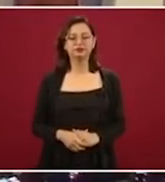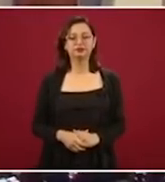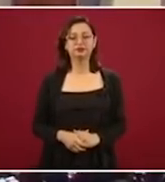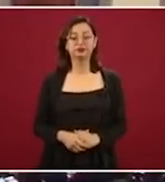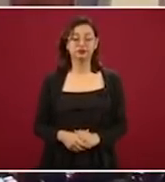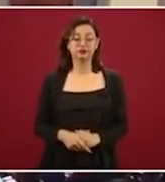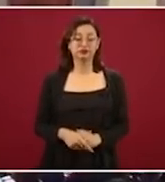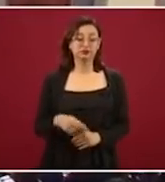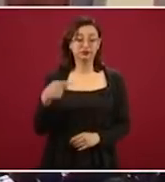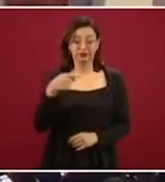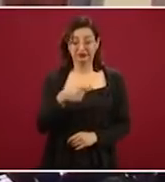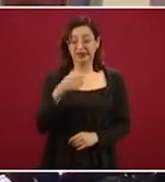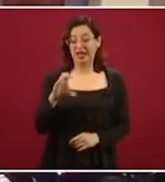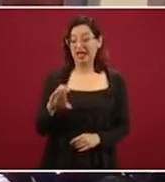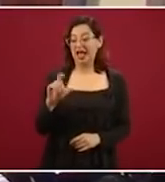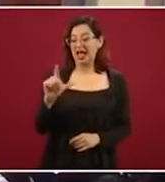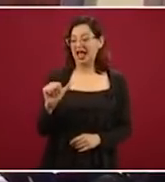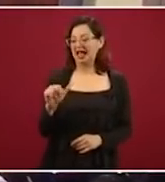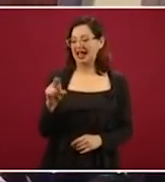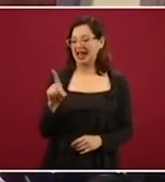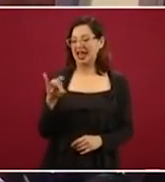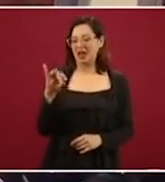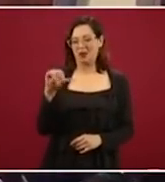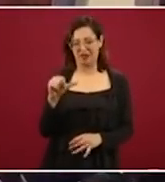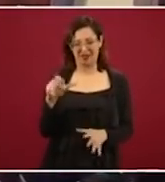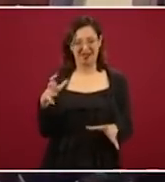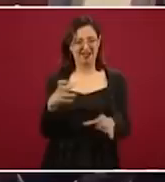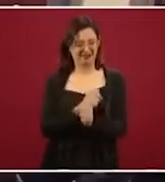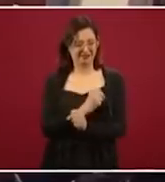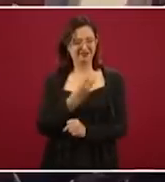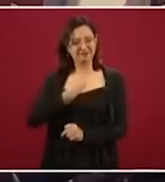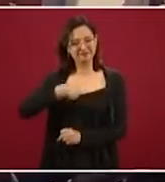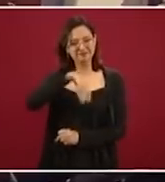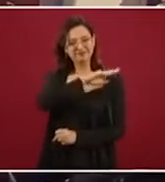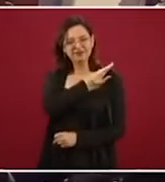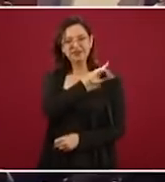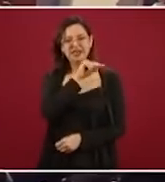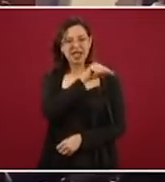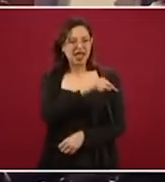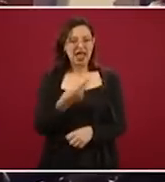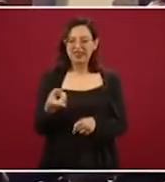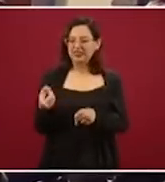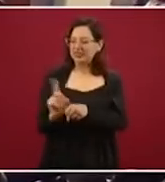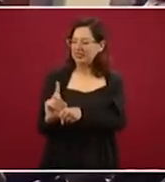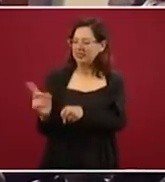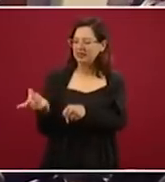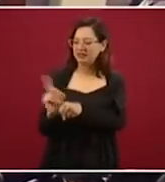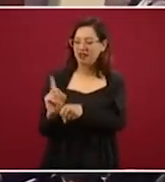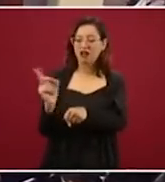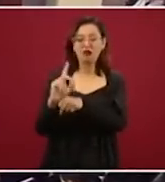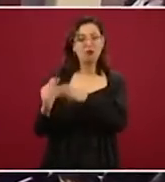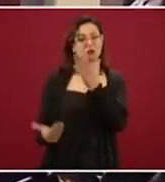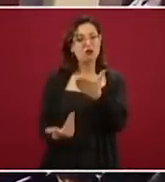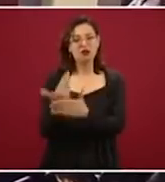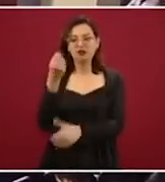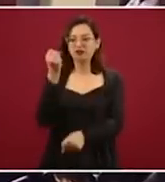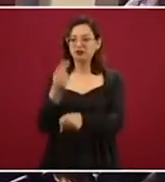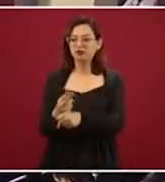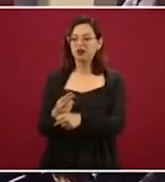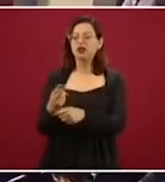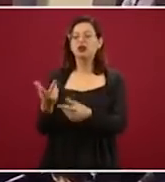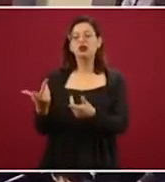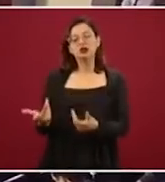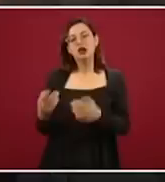Claudia todos los días tiene una reunión con su gabinete